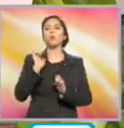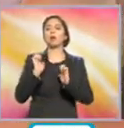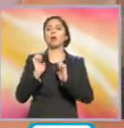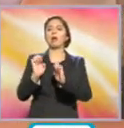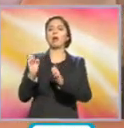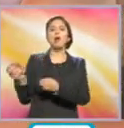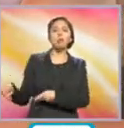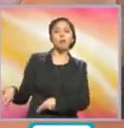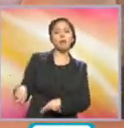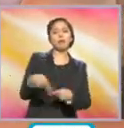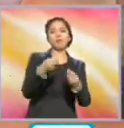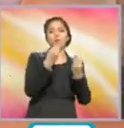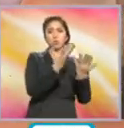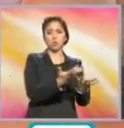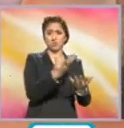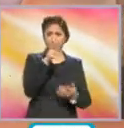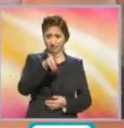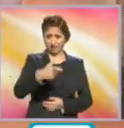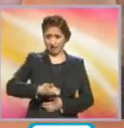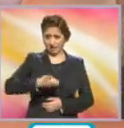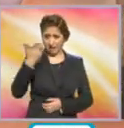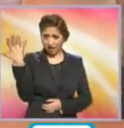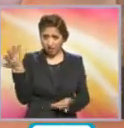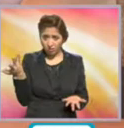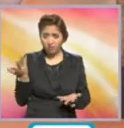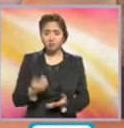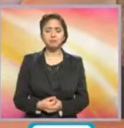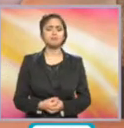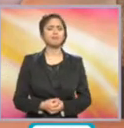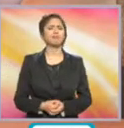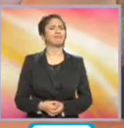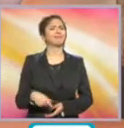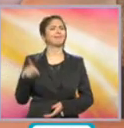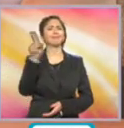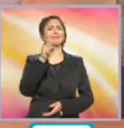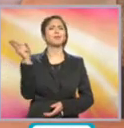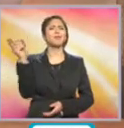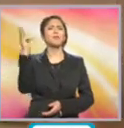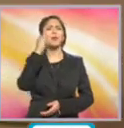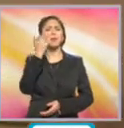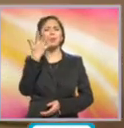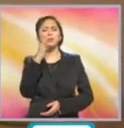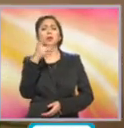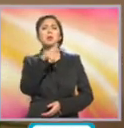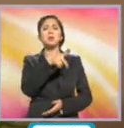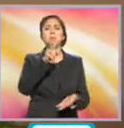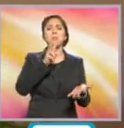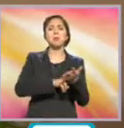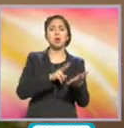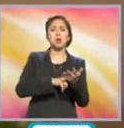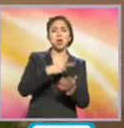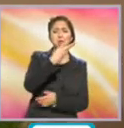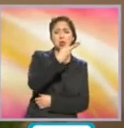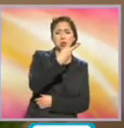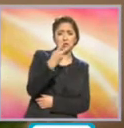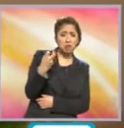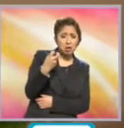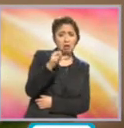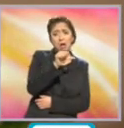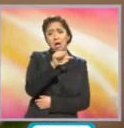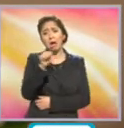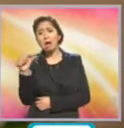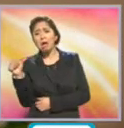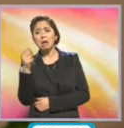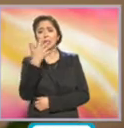esto así? Eso ya es un mito. Una orquídea puede estar desde 200 pesos hasta 500, 600